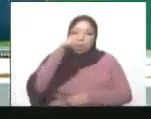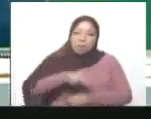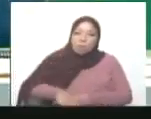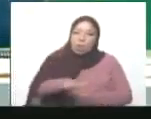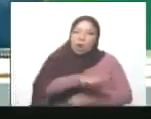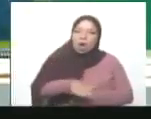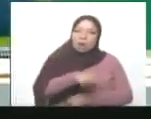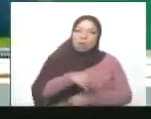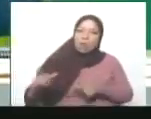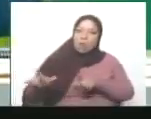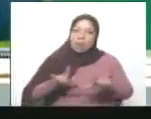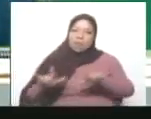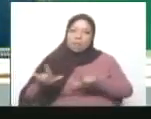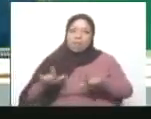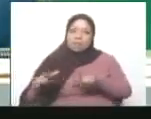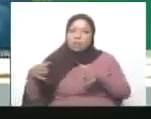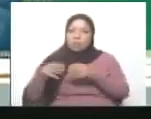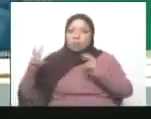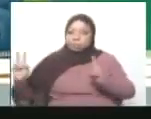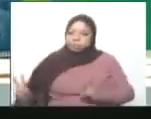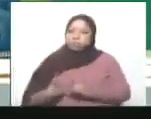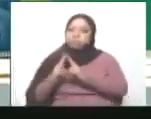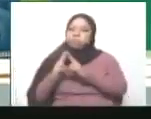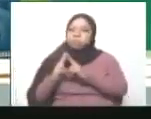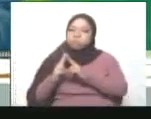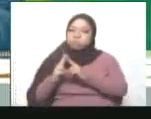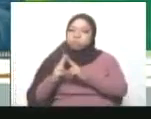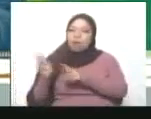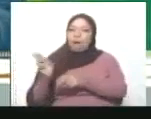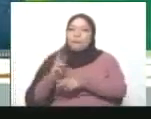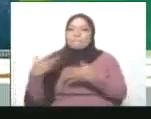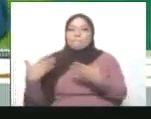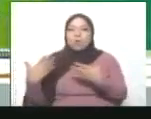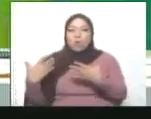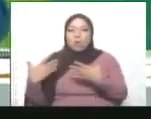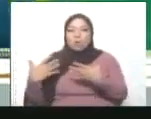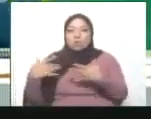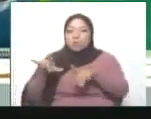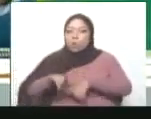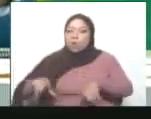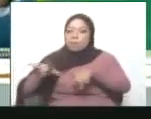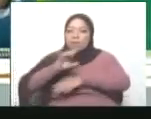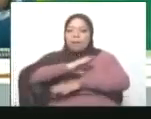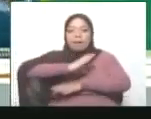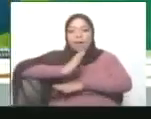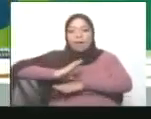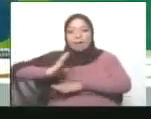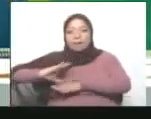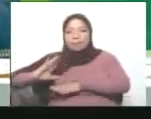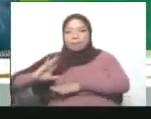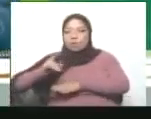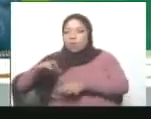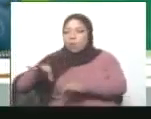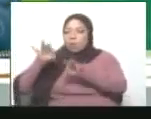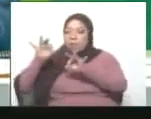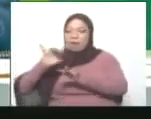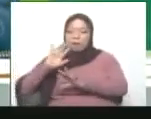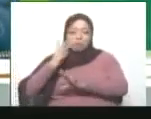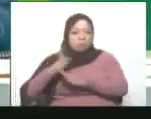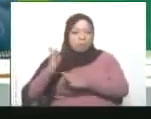estoy listo para reunirme con usted muy pronto en el lugar del Caribe que elijamos